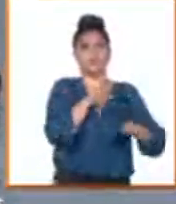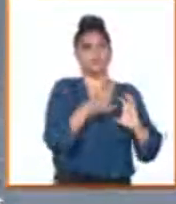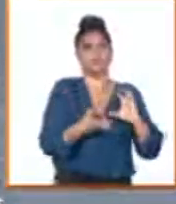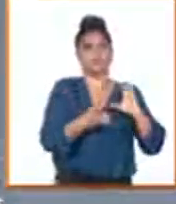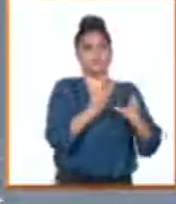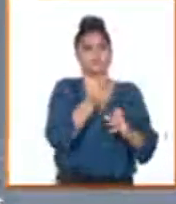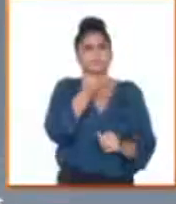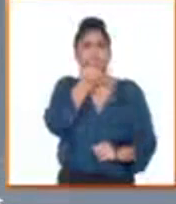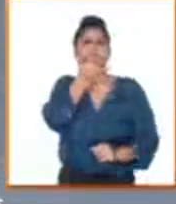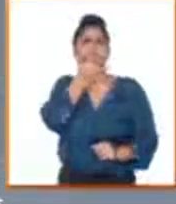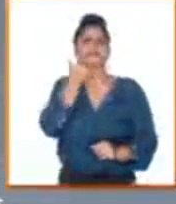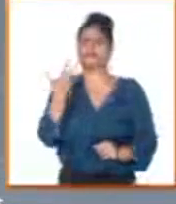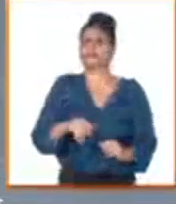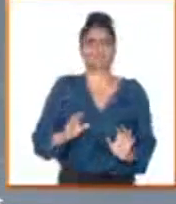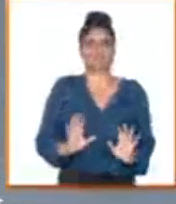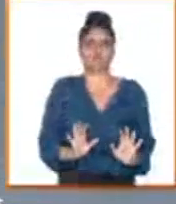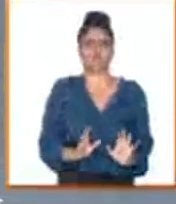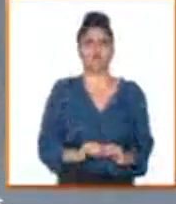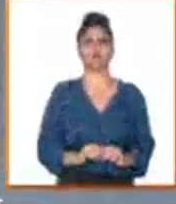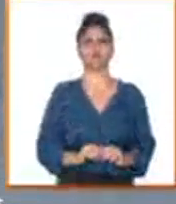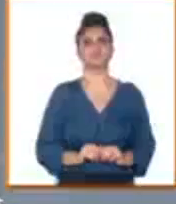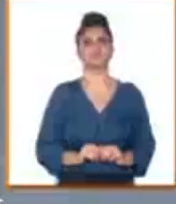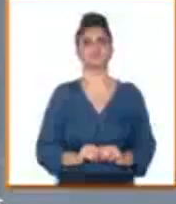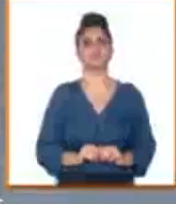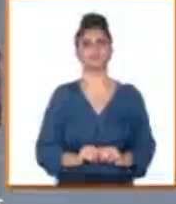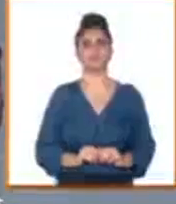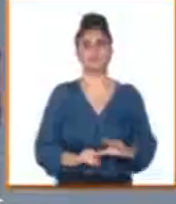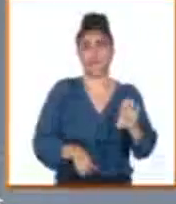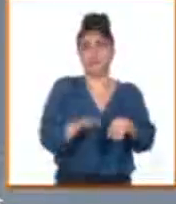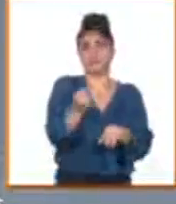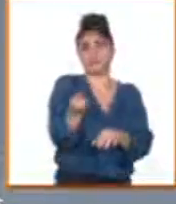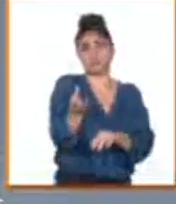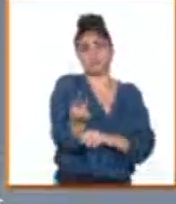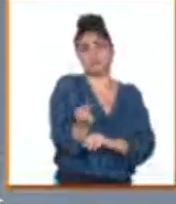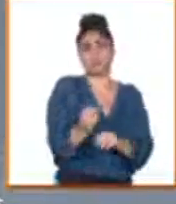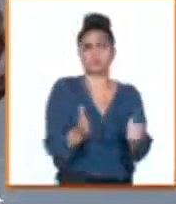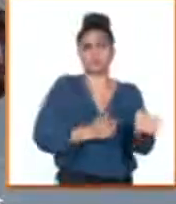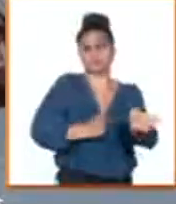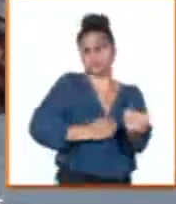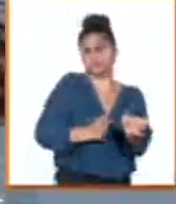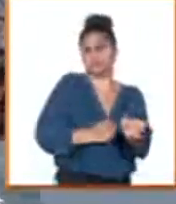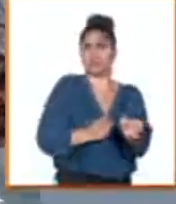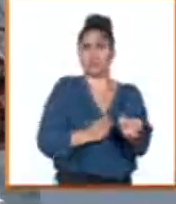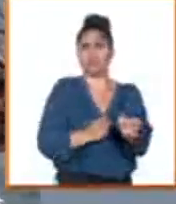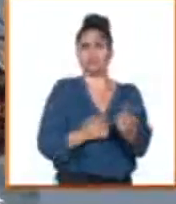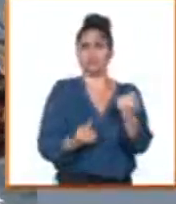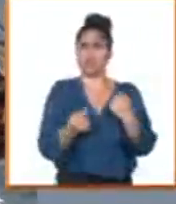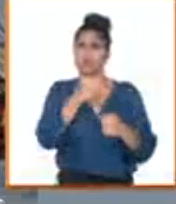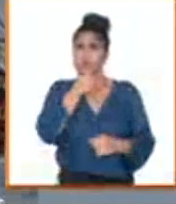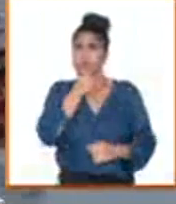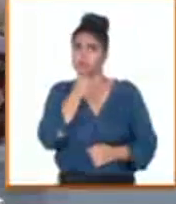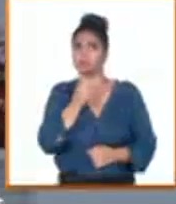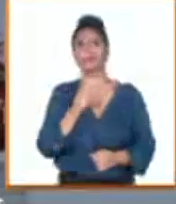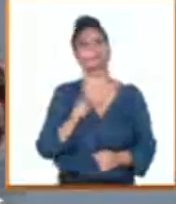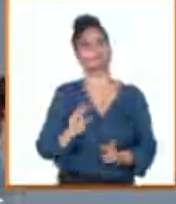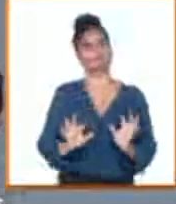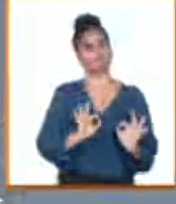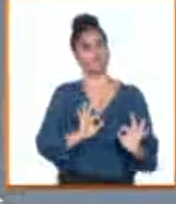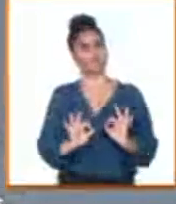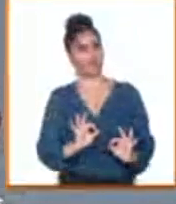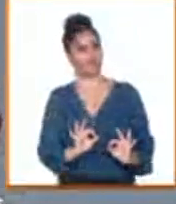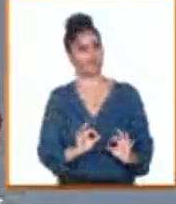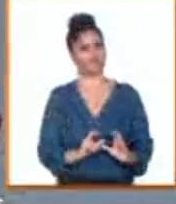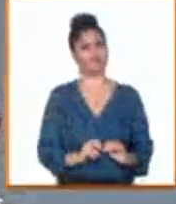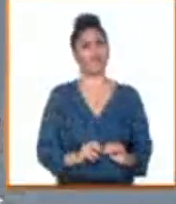o quiera, digamos, pasar gato por liebre en cualquiera de sus acciones, porque estamos hablando de los periodistas, perdón. Reconocimiento para los colegas, yo también soy del